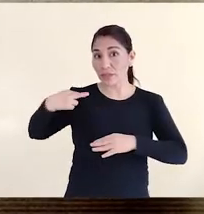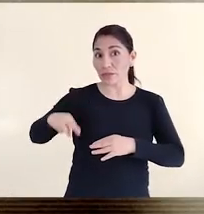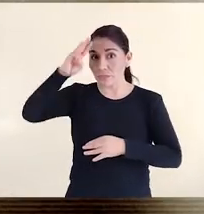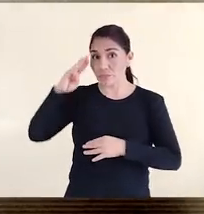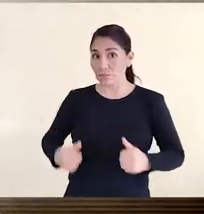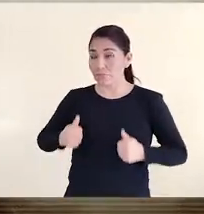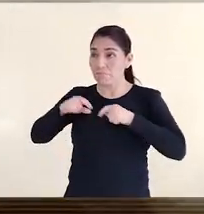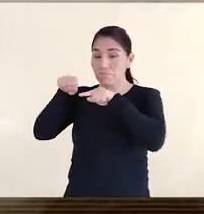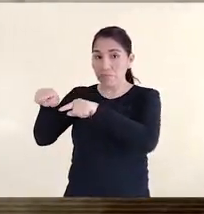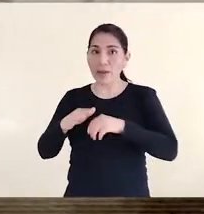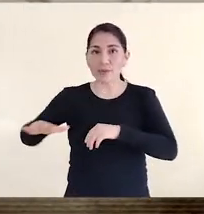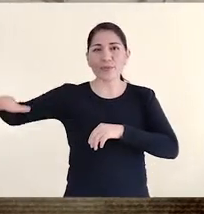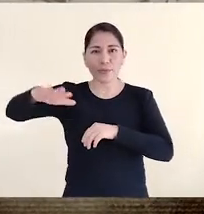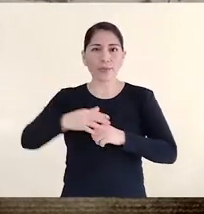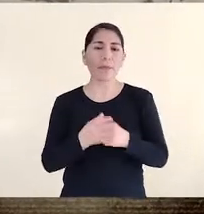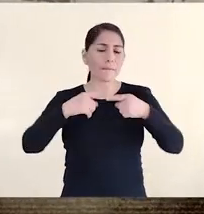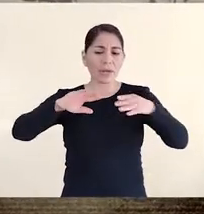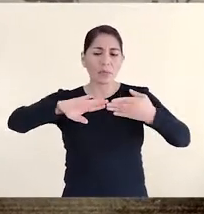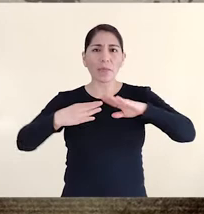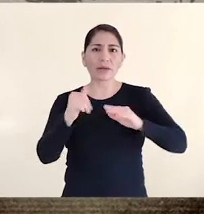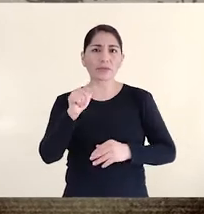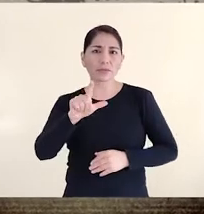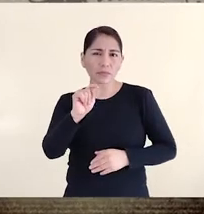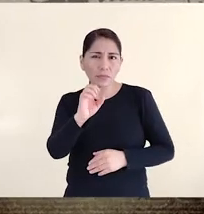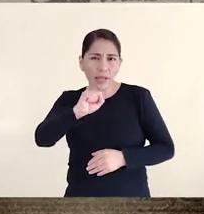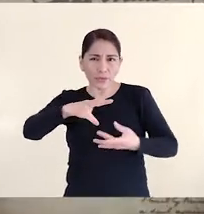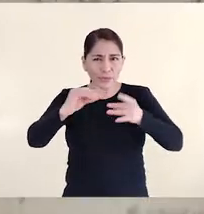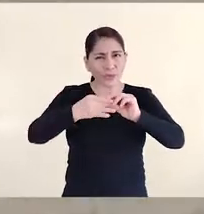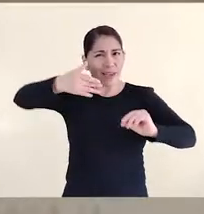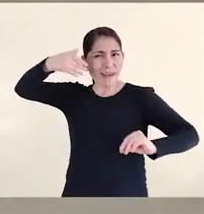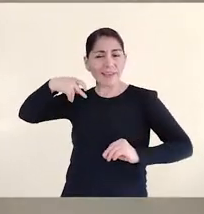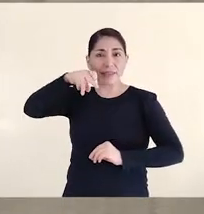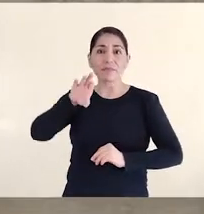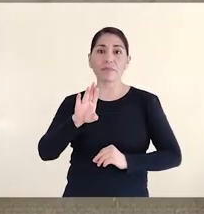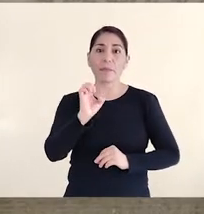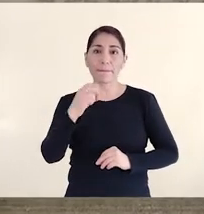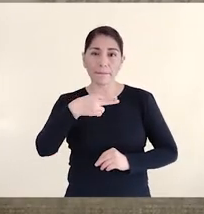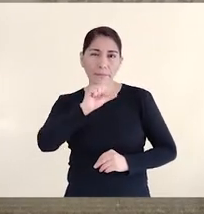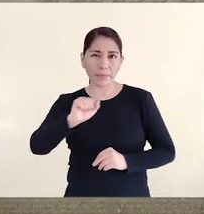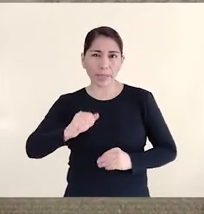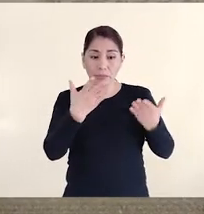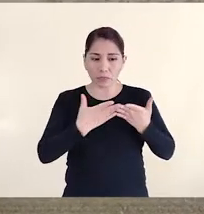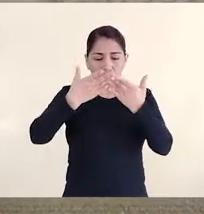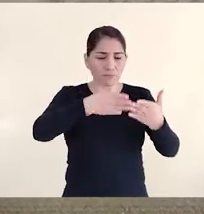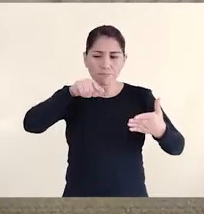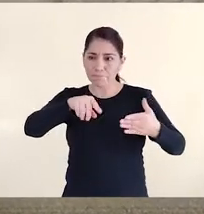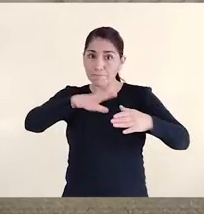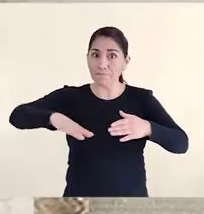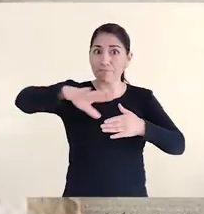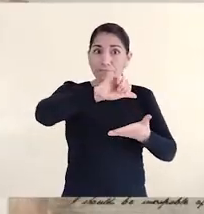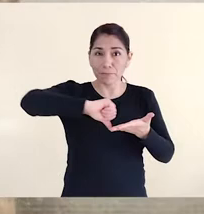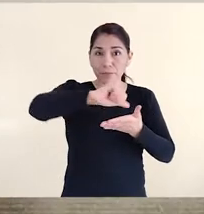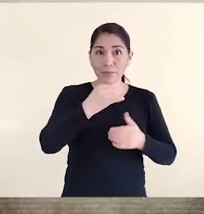y conventos en la zona. Pero los Barrios Altos tienen una historia que viene desde los tiempos prehispánicos. Hay estudios que indican que alrededor de